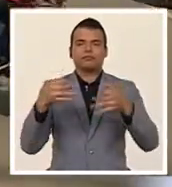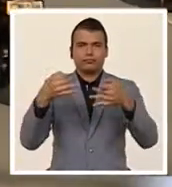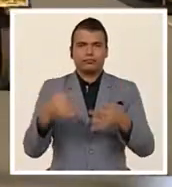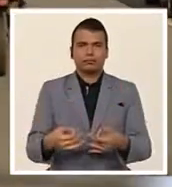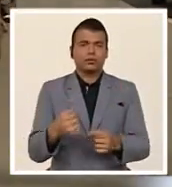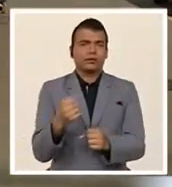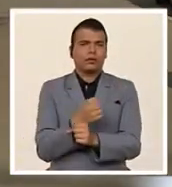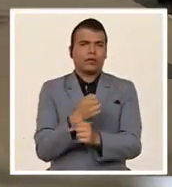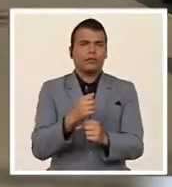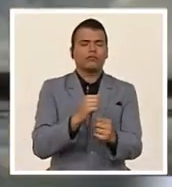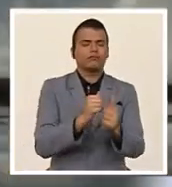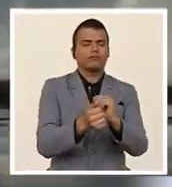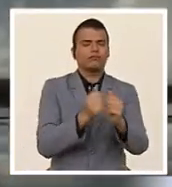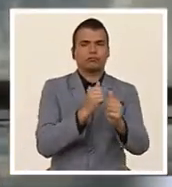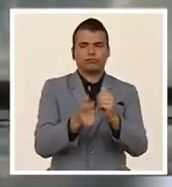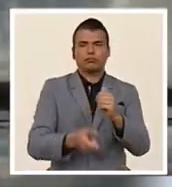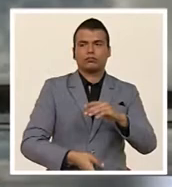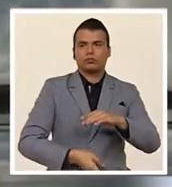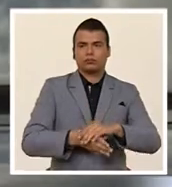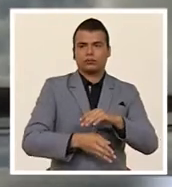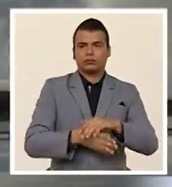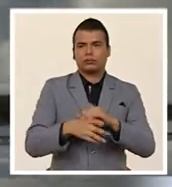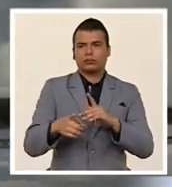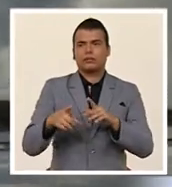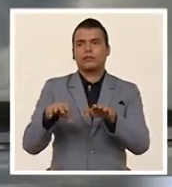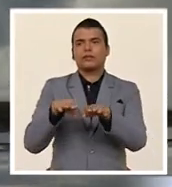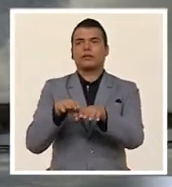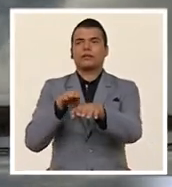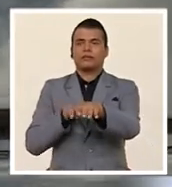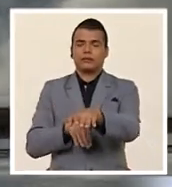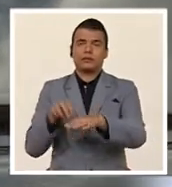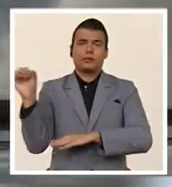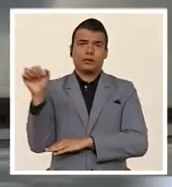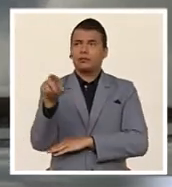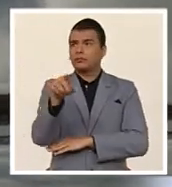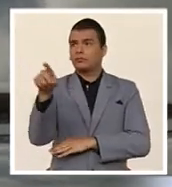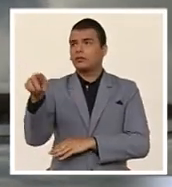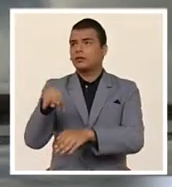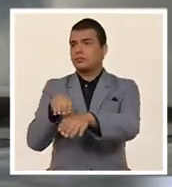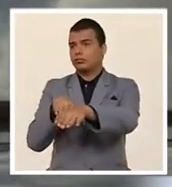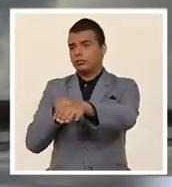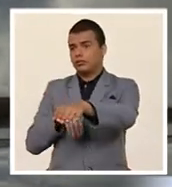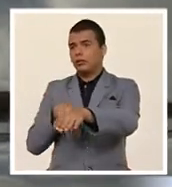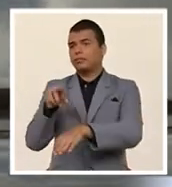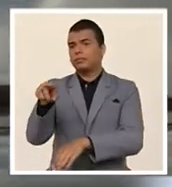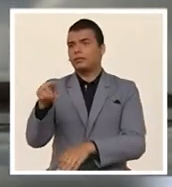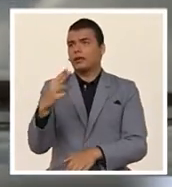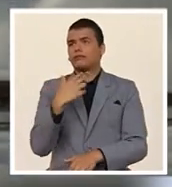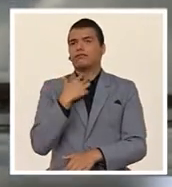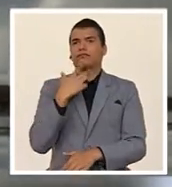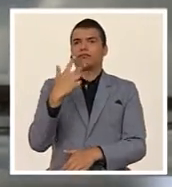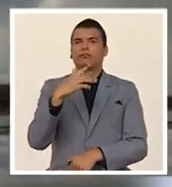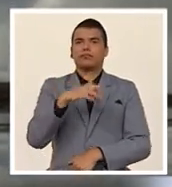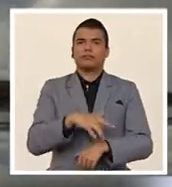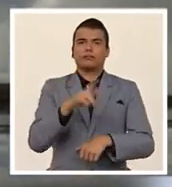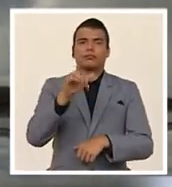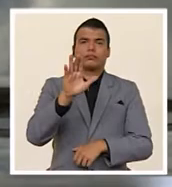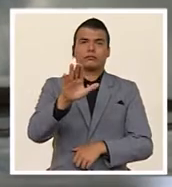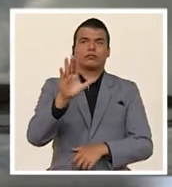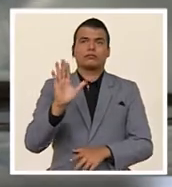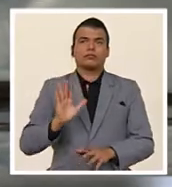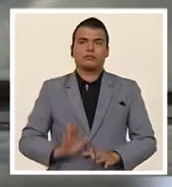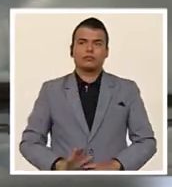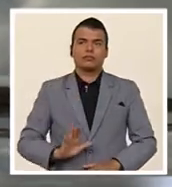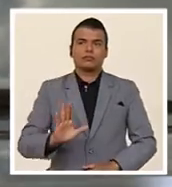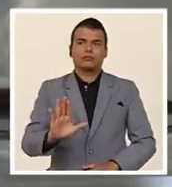con su rutina de entrenamiento me tocó dejarlo en acá afuera en la vía donde veo que hay muchos más casos también parqueados y que hay una persona encargada que está